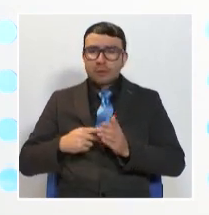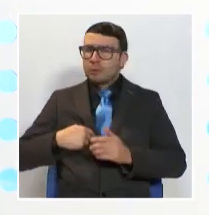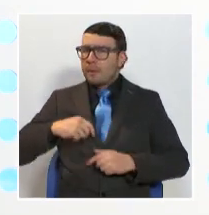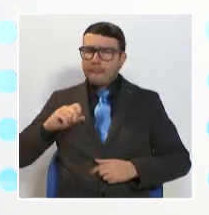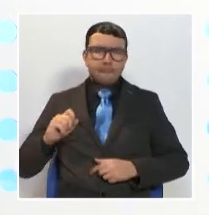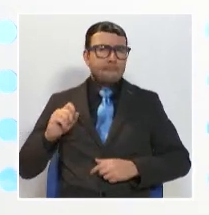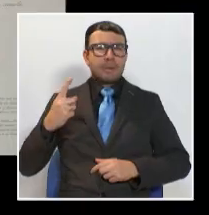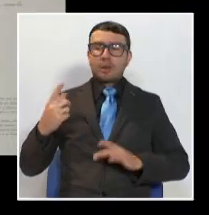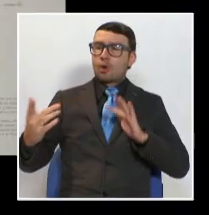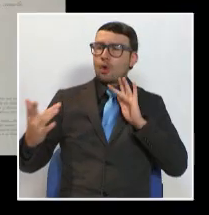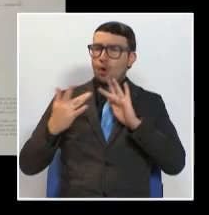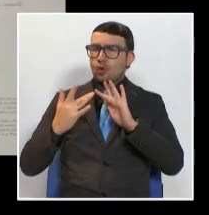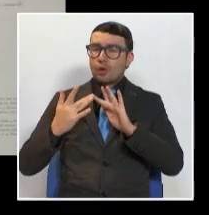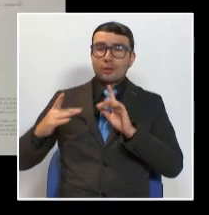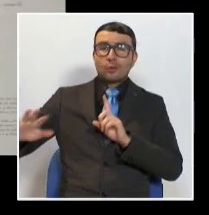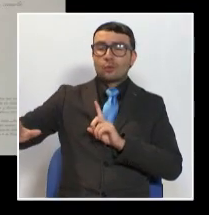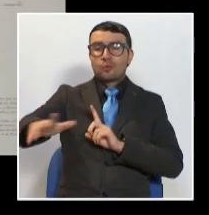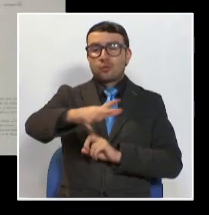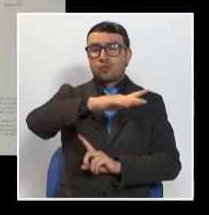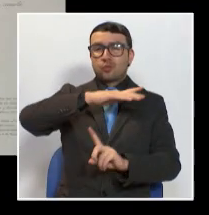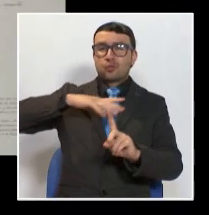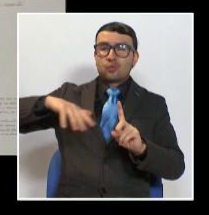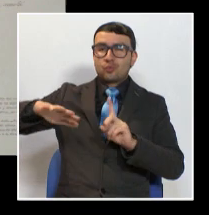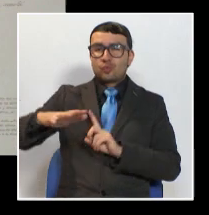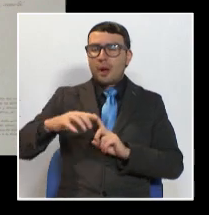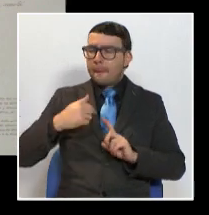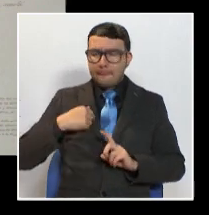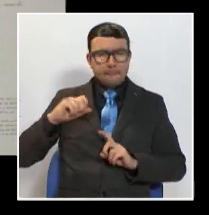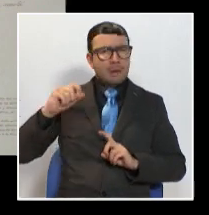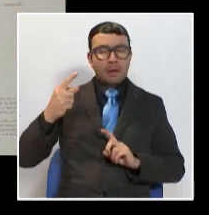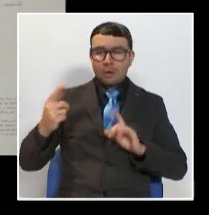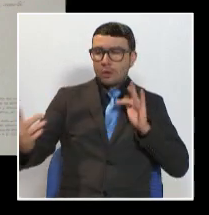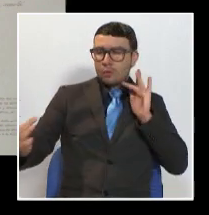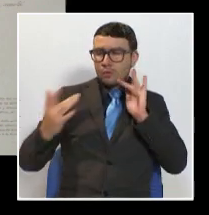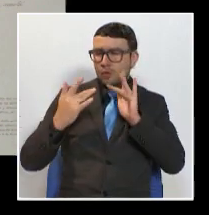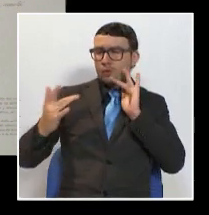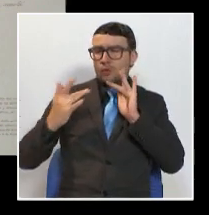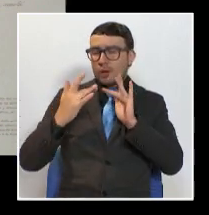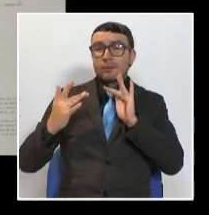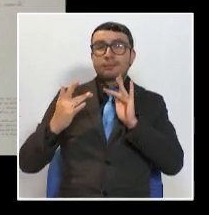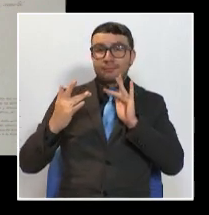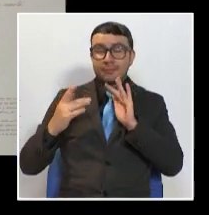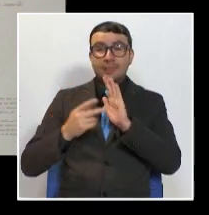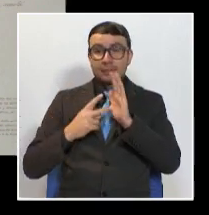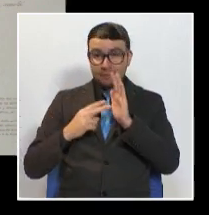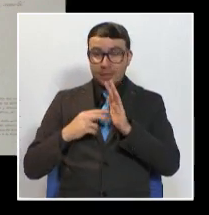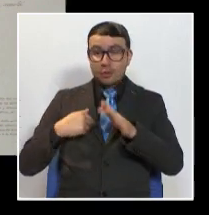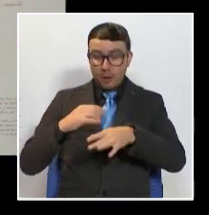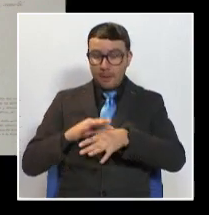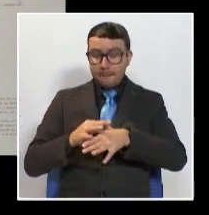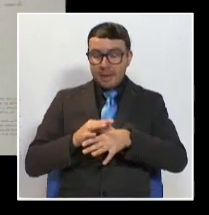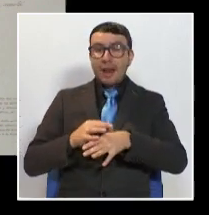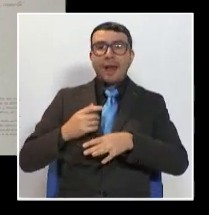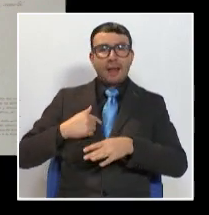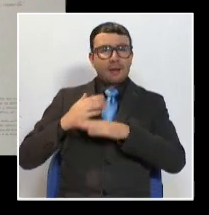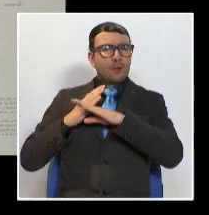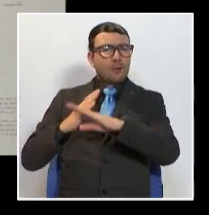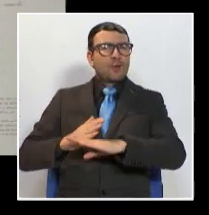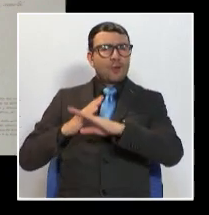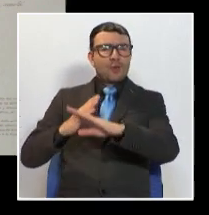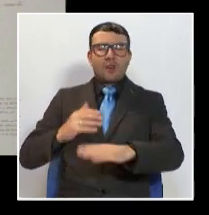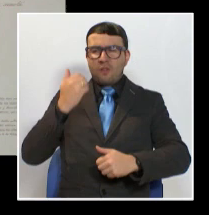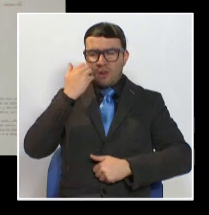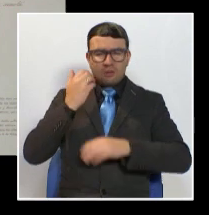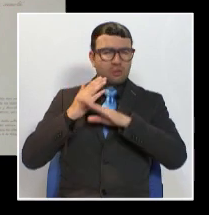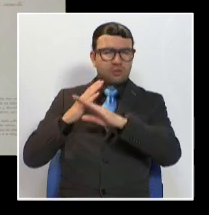primer contacto con el medio externo. Por lo tanto, la piel tiene funciones tanto inmunológicas, aquí pues la primera imagen que el